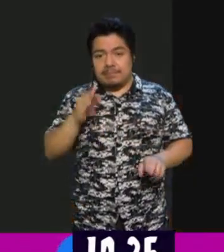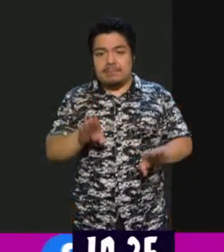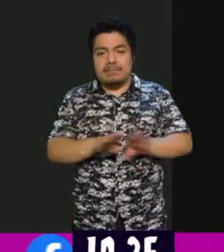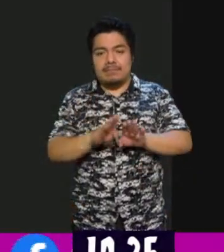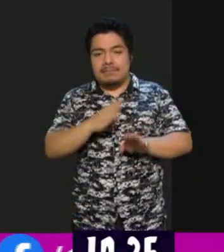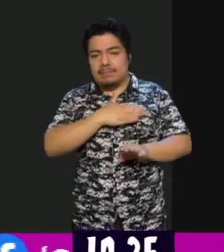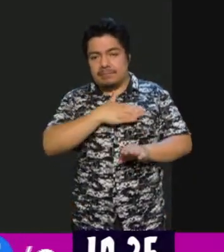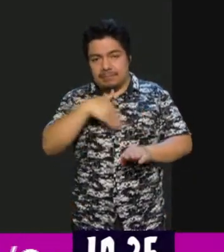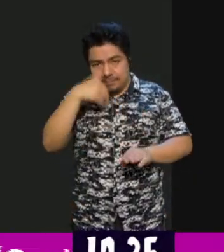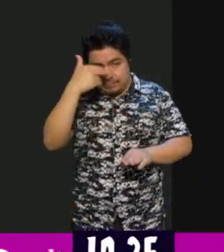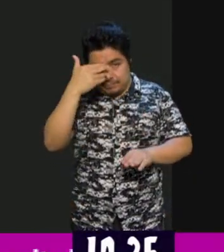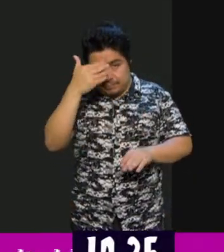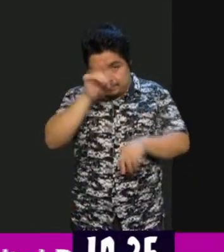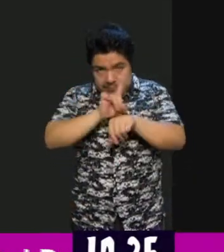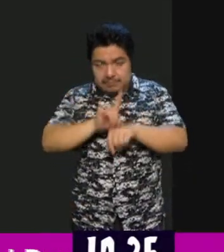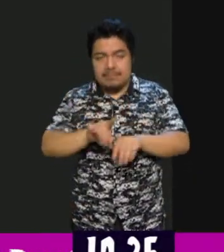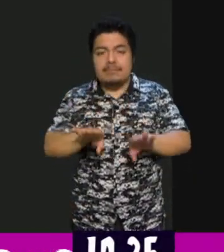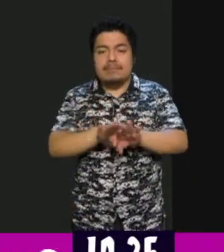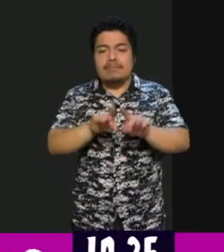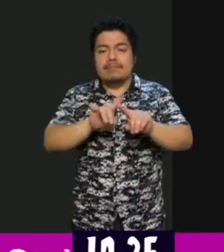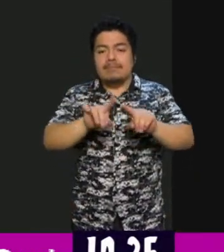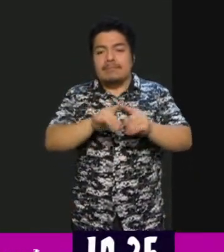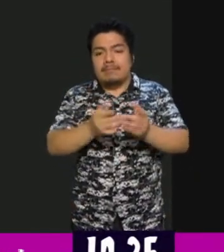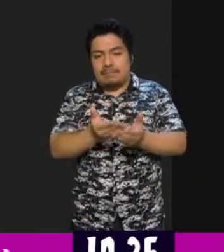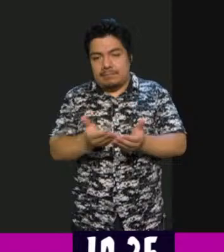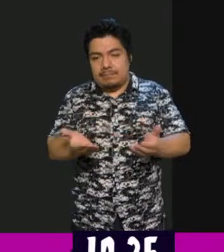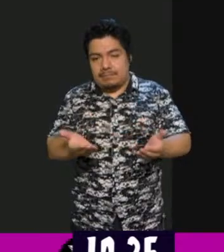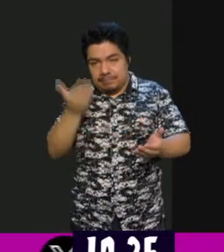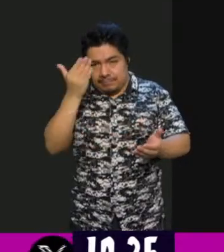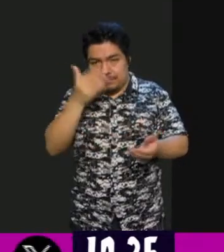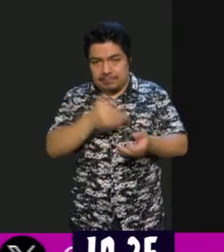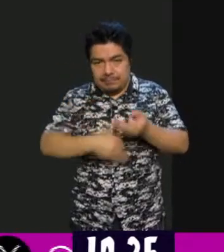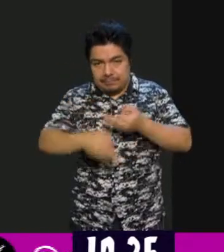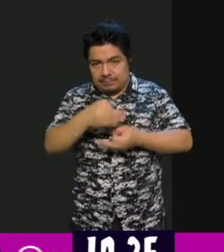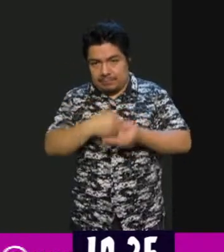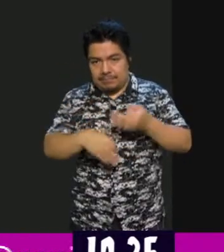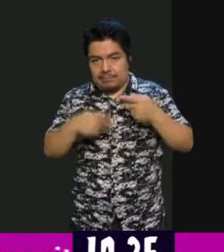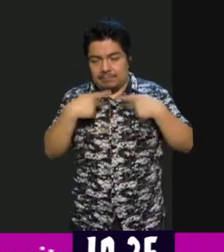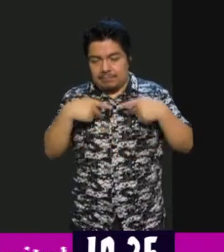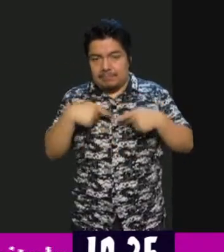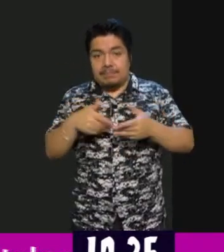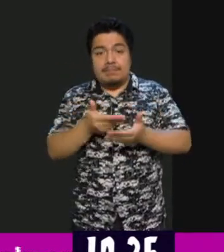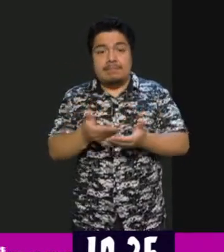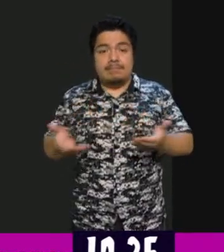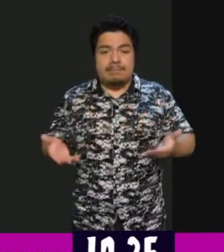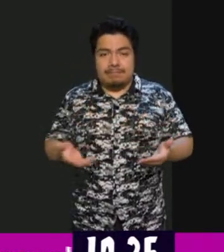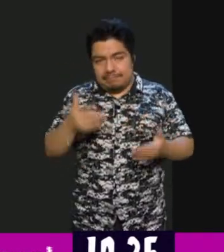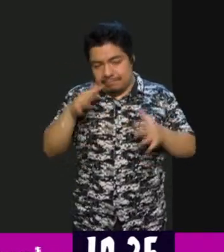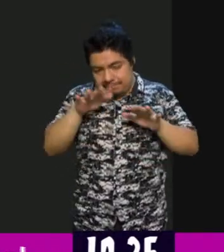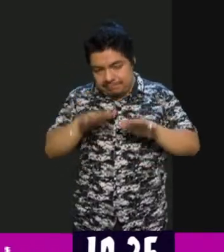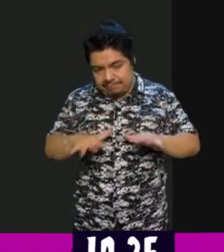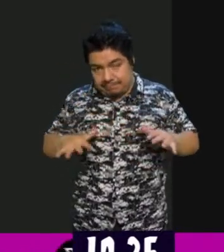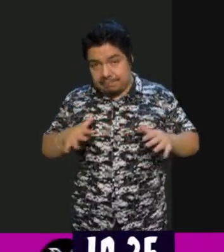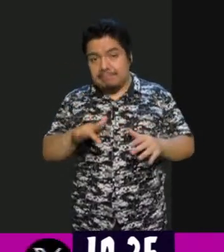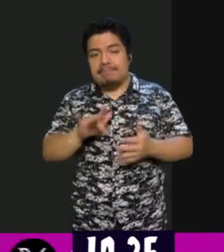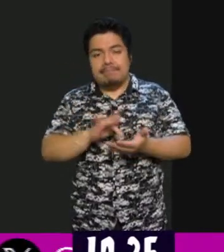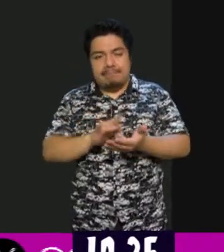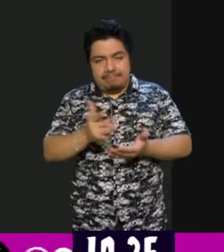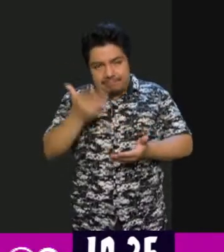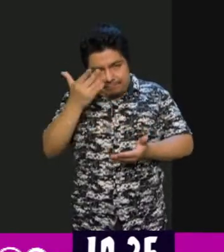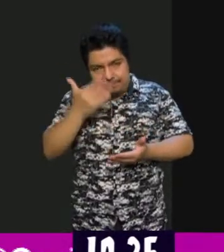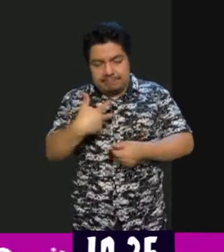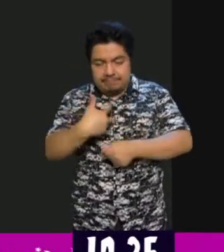tal? Buenas tardes, buenos días a donde se encuentre, por supuesto, y toda la gente que lo sigue y que nos está escuchando. Muchas gracias por el